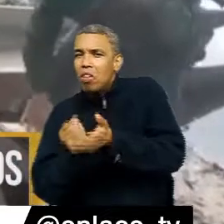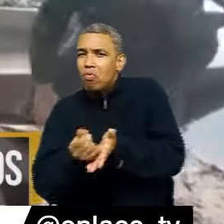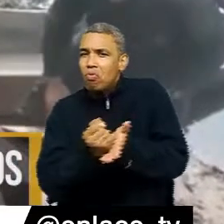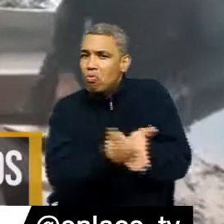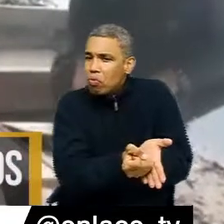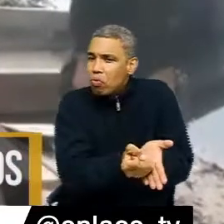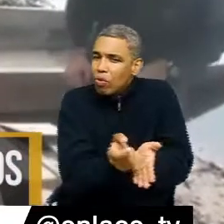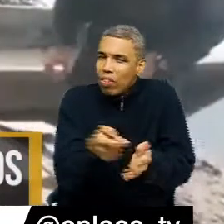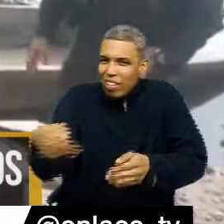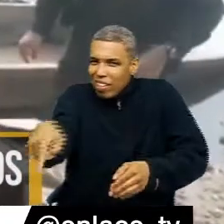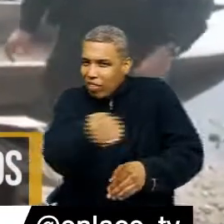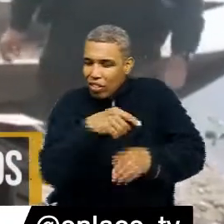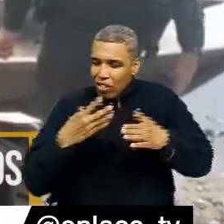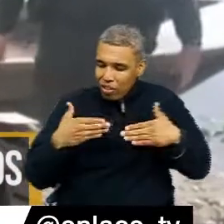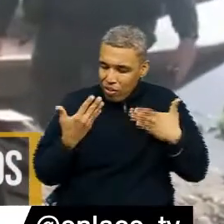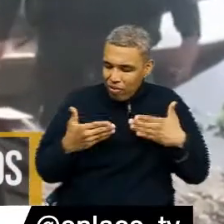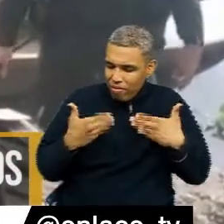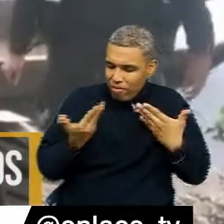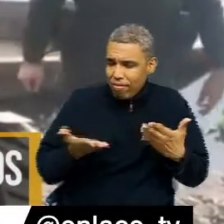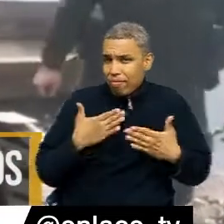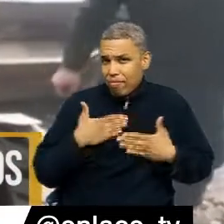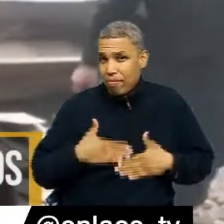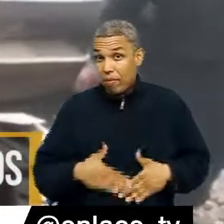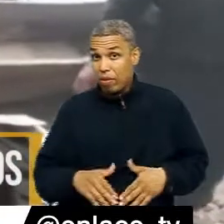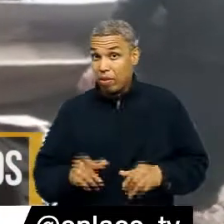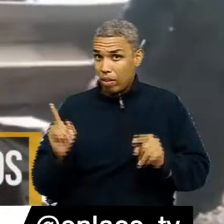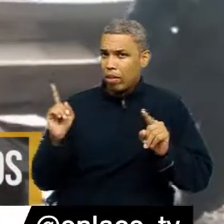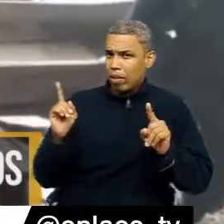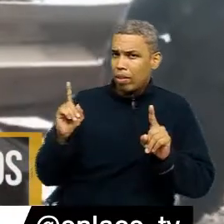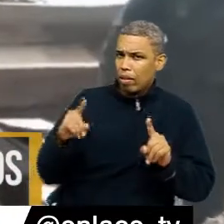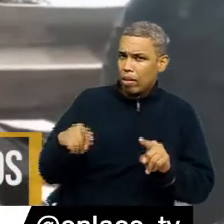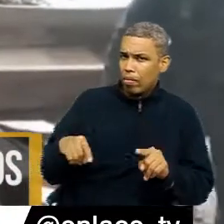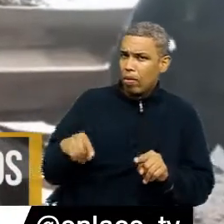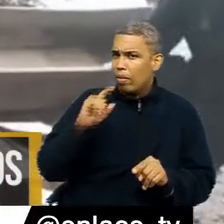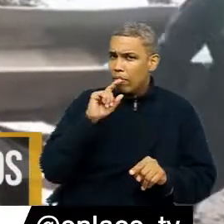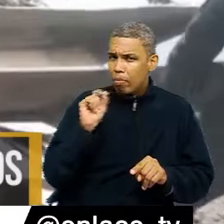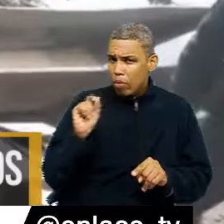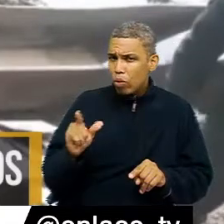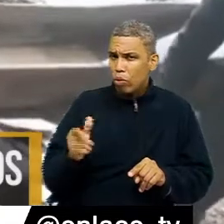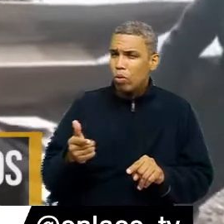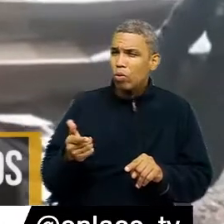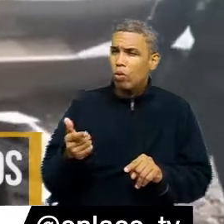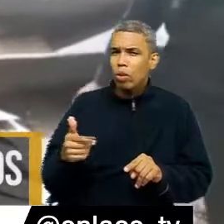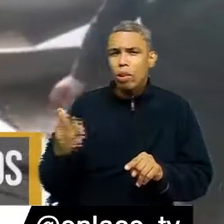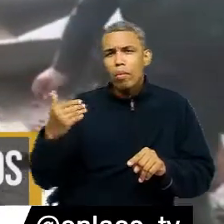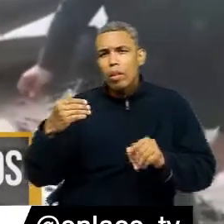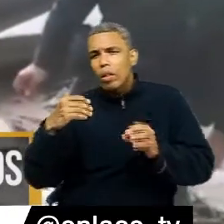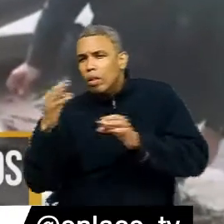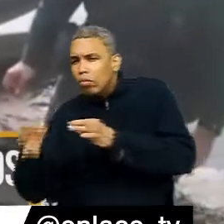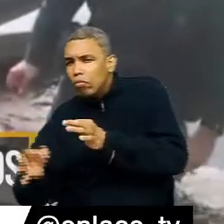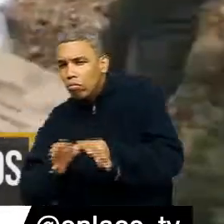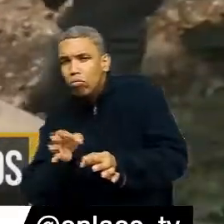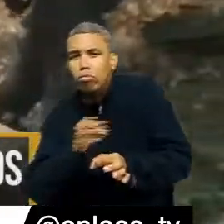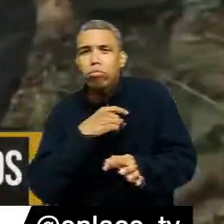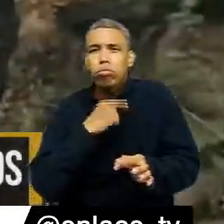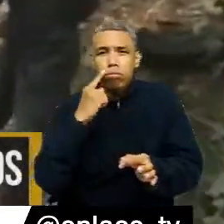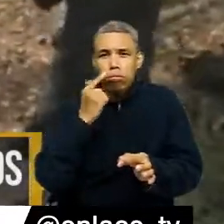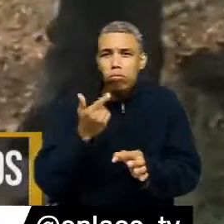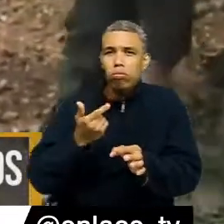Ustedes realizan también actividades para el cuidado del medio ambiente. Teníamos hace pocos días dándoles a conocer la siembra de más